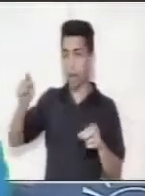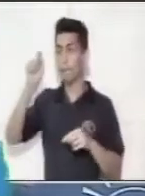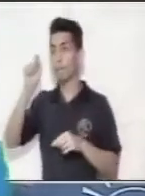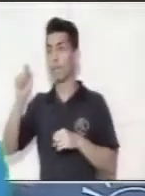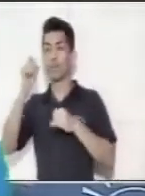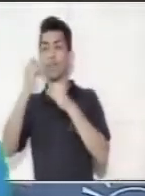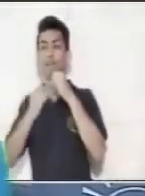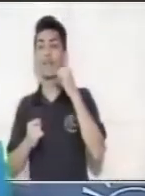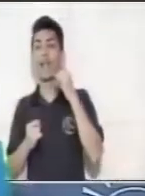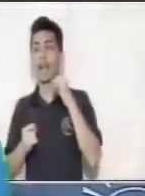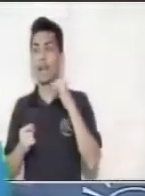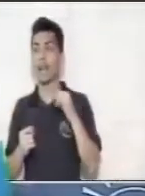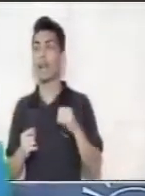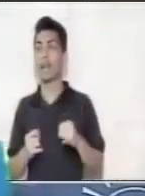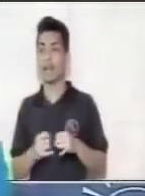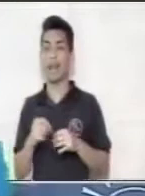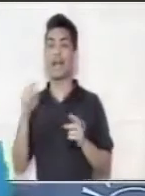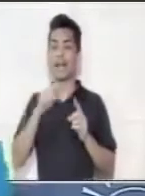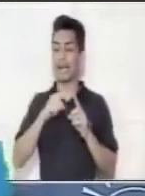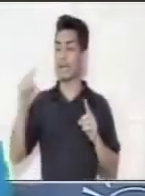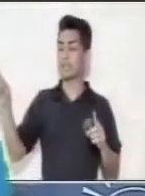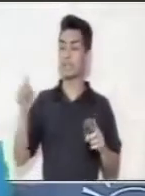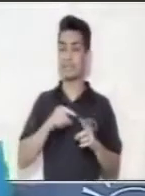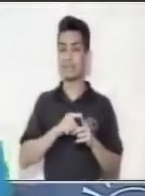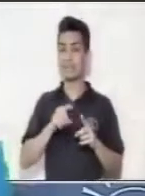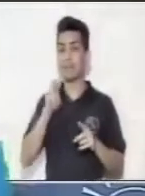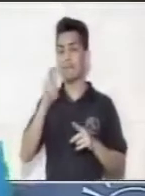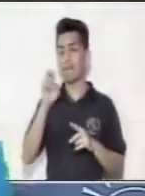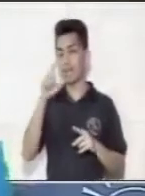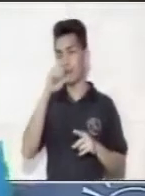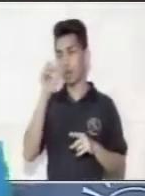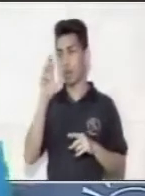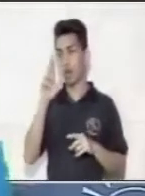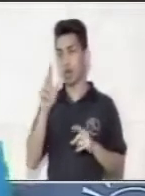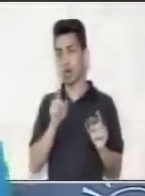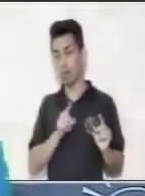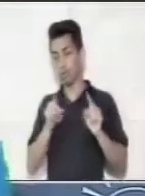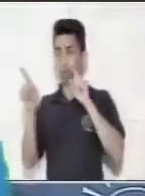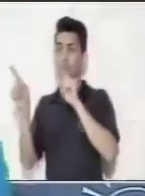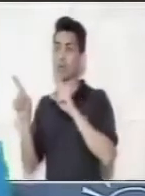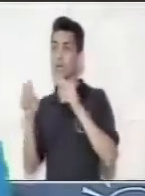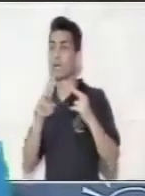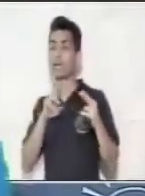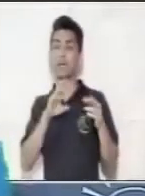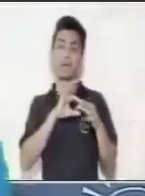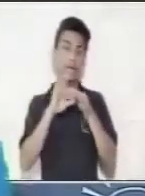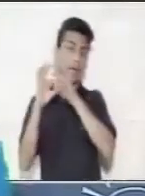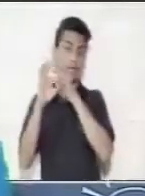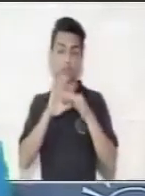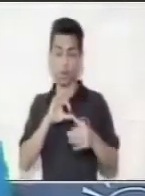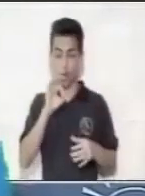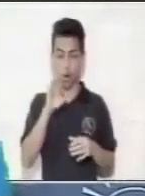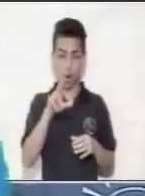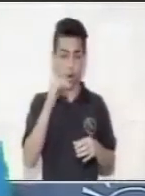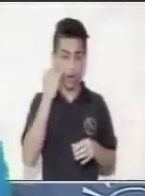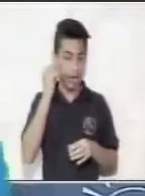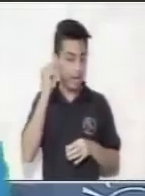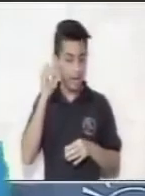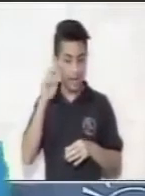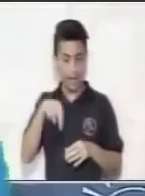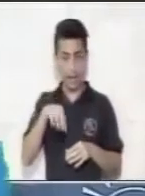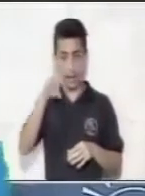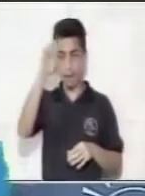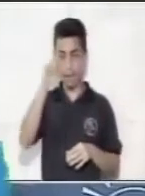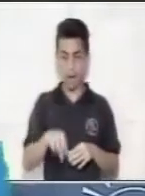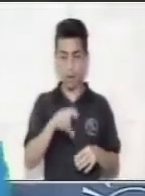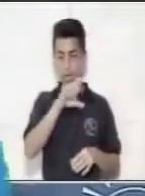y estos vectores de posición relacionan el origen del plano cartesiano